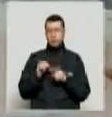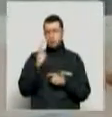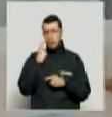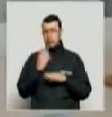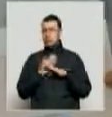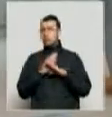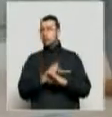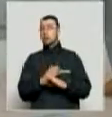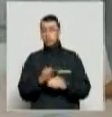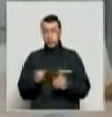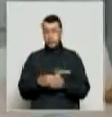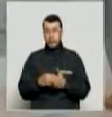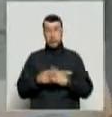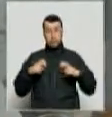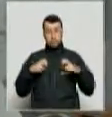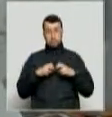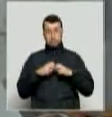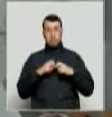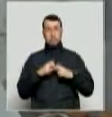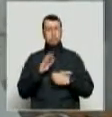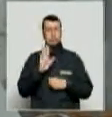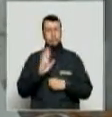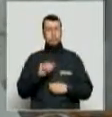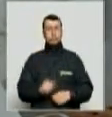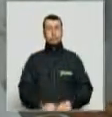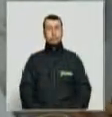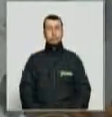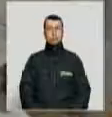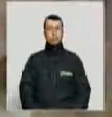a través de la electrocardiografía. Ya regresamos.